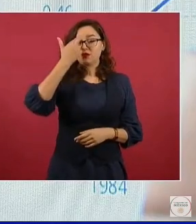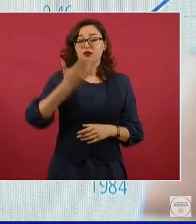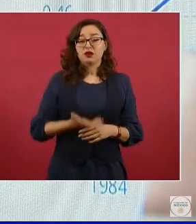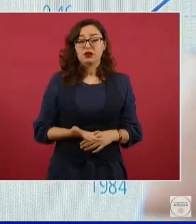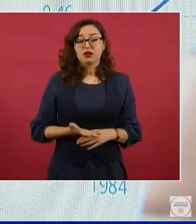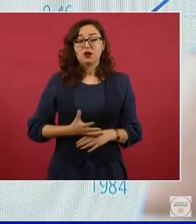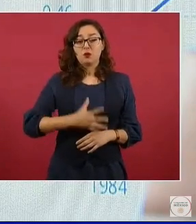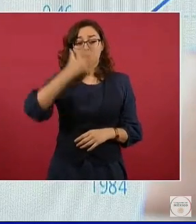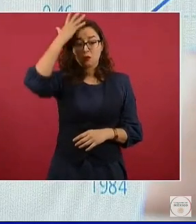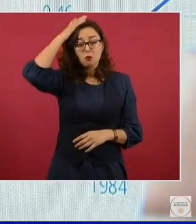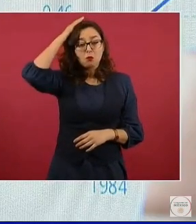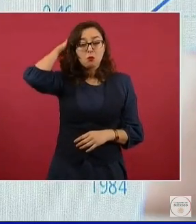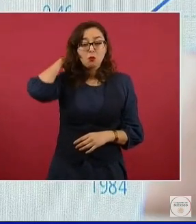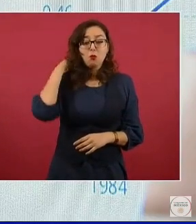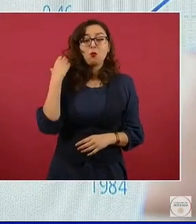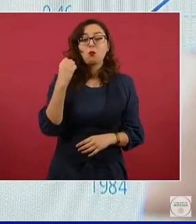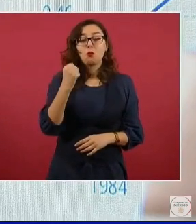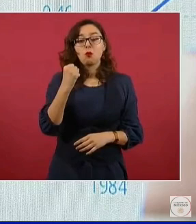la opulencia.